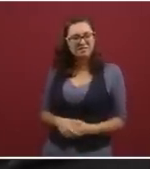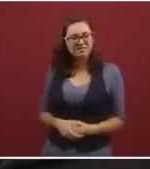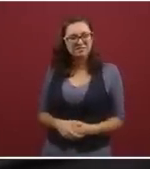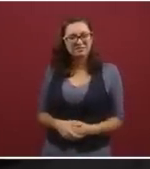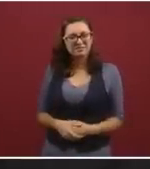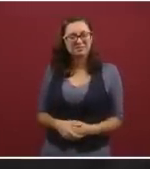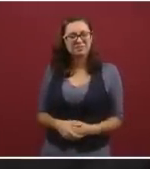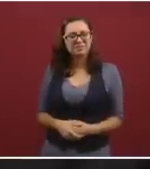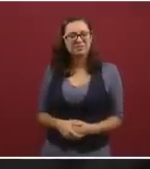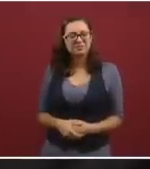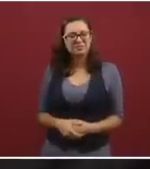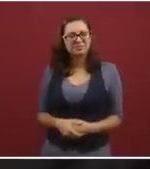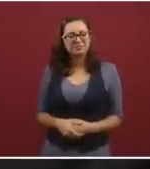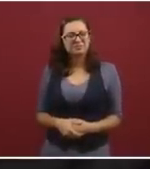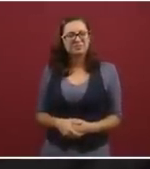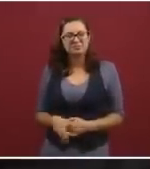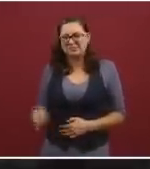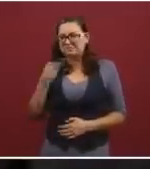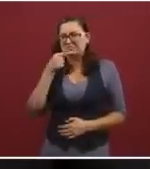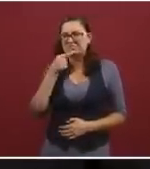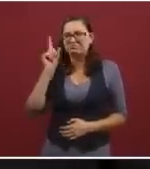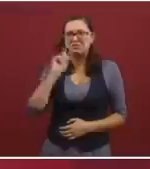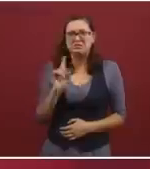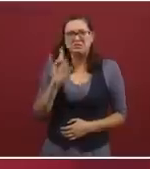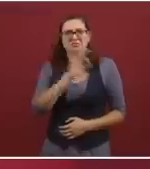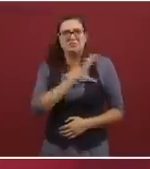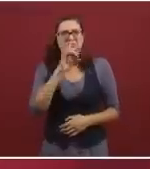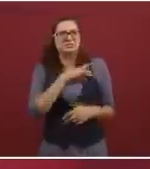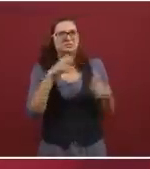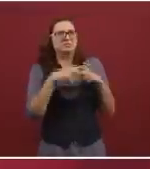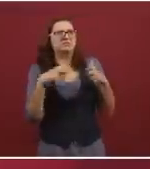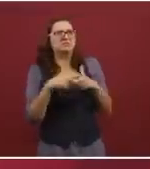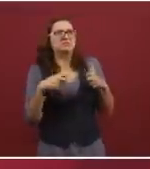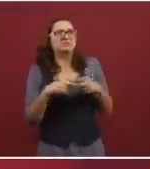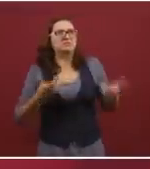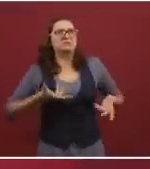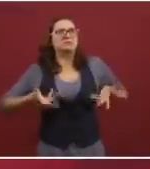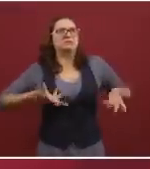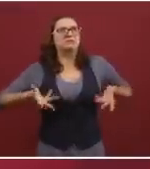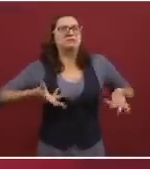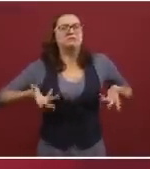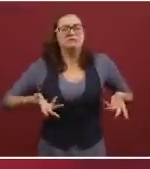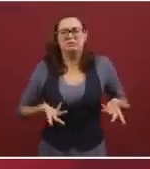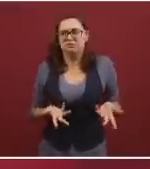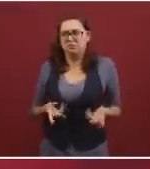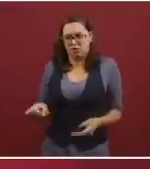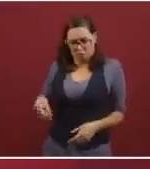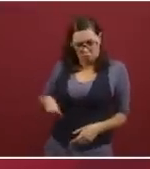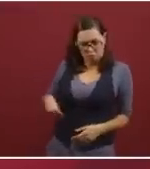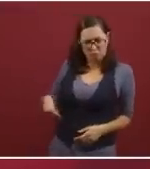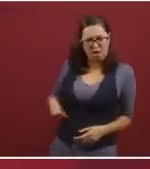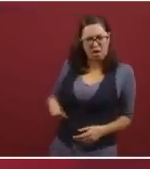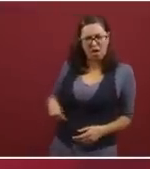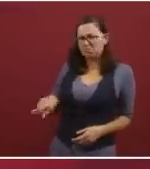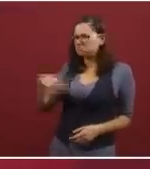¿O qué culpa tenía esa niña de la conducta de su padre?